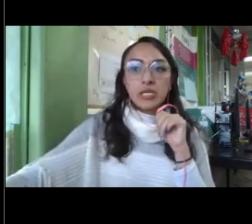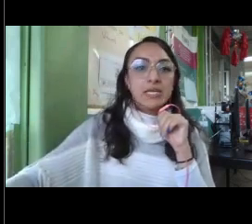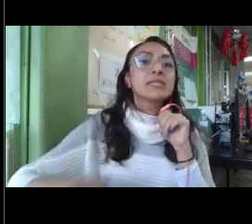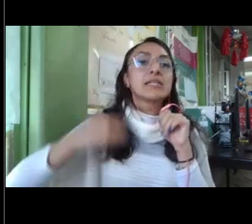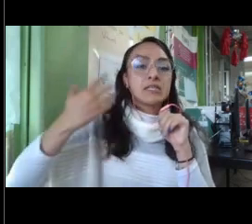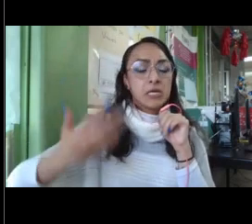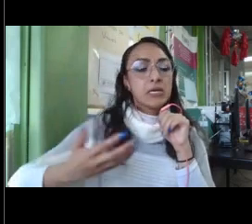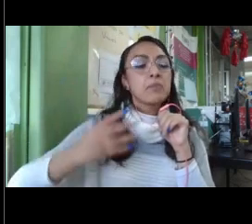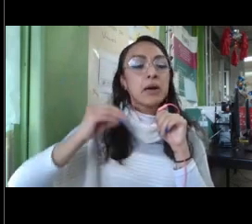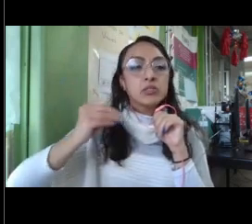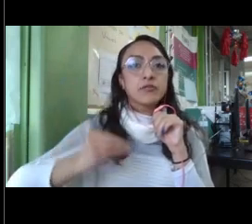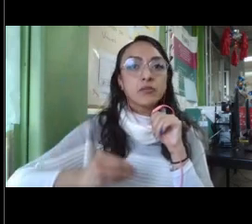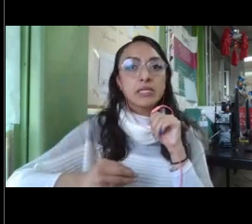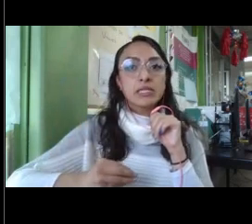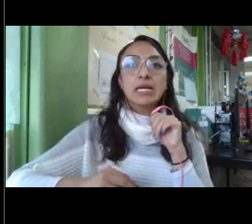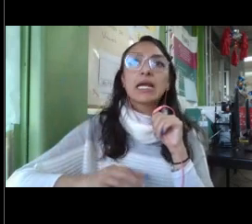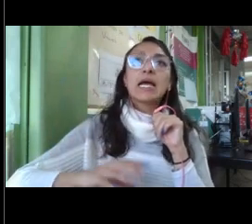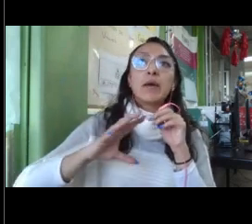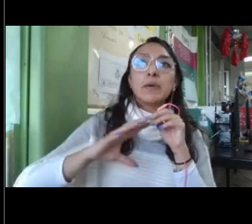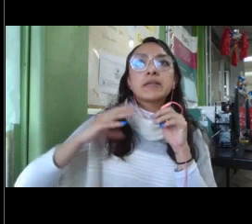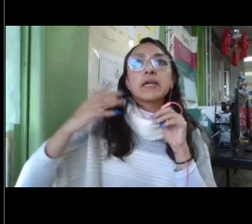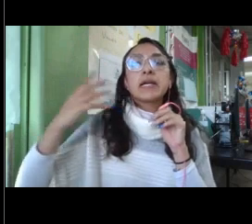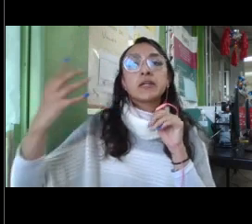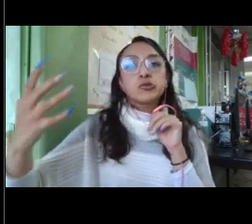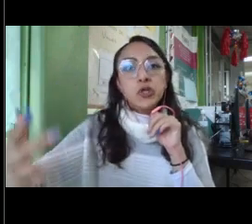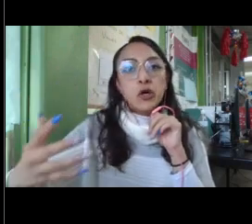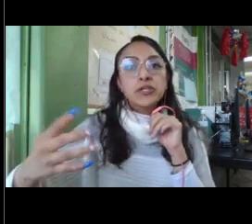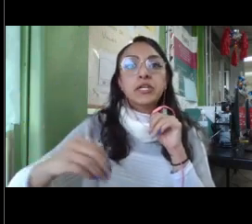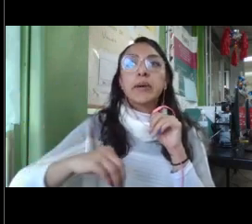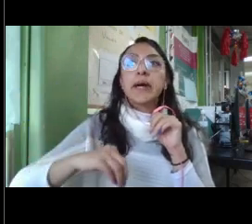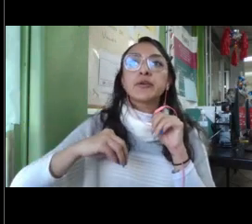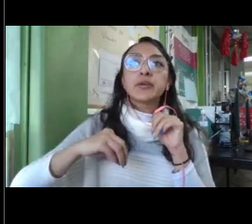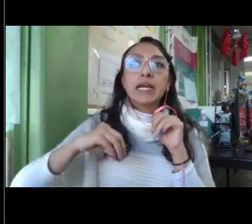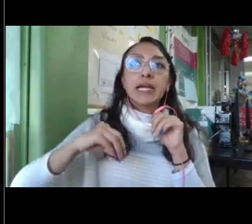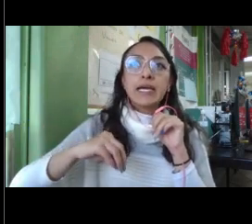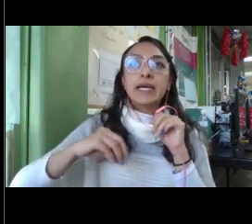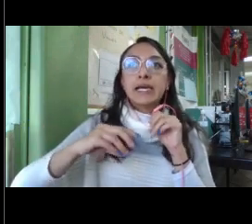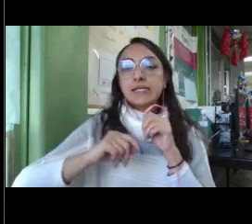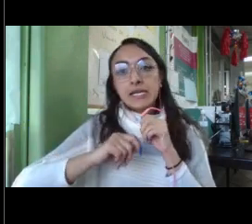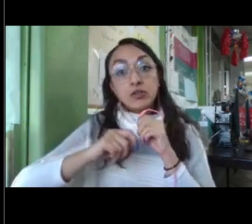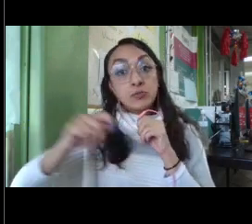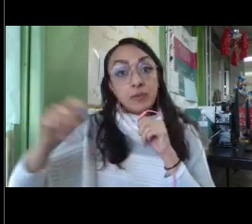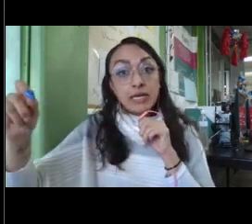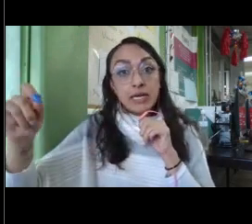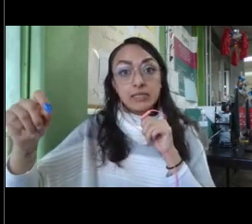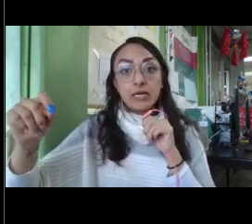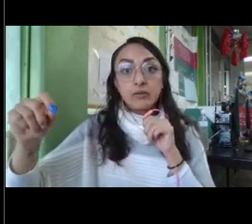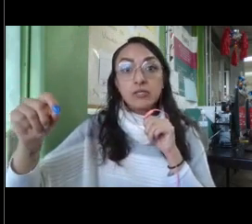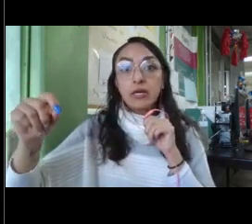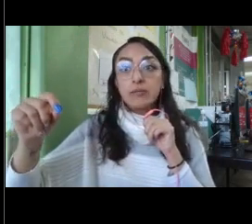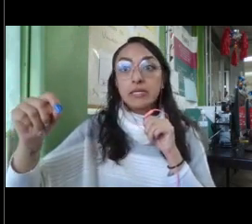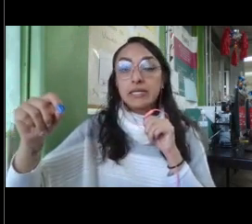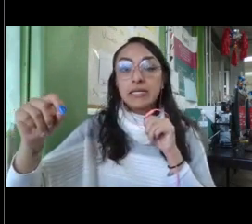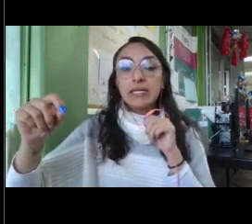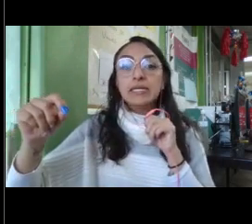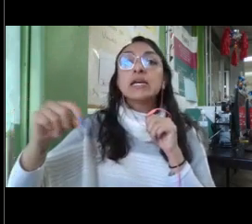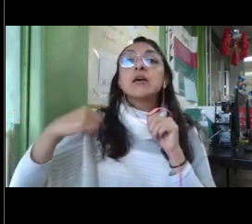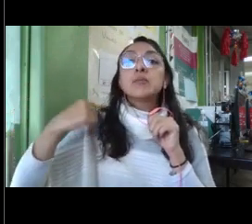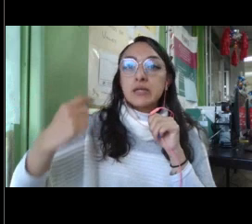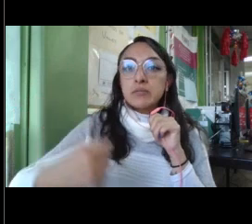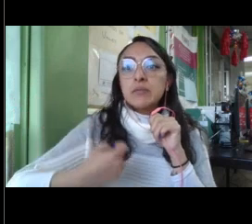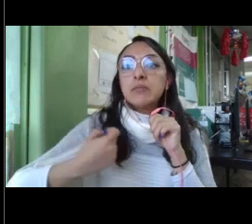pequeños oyentes, que si bien vamos a fomentar la parte de la inclusión, de trabajar con el eje que se nos marca desde la nueva escuela